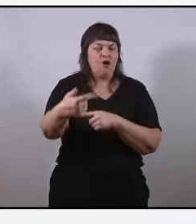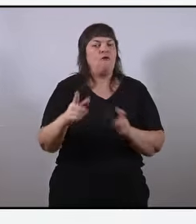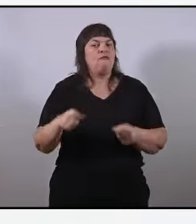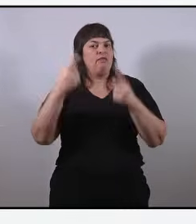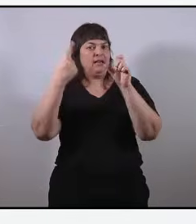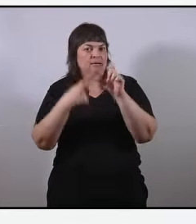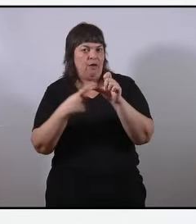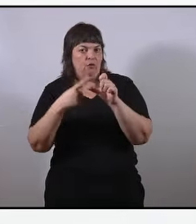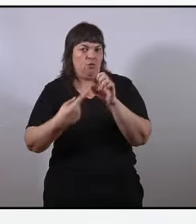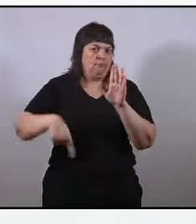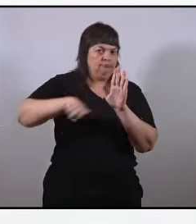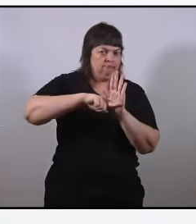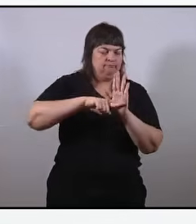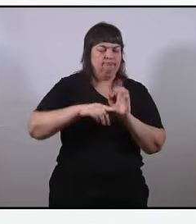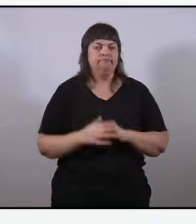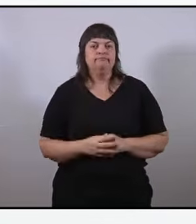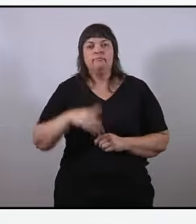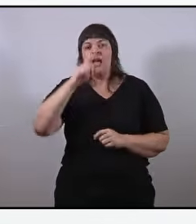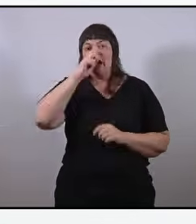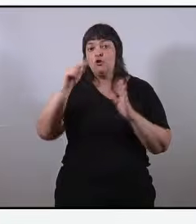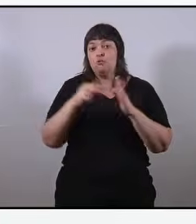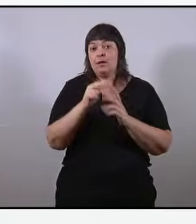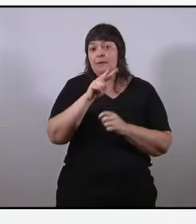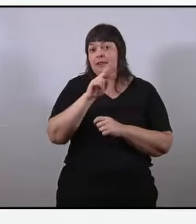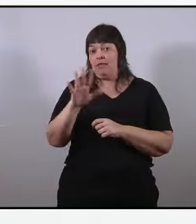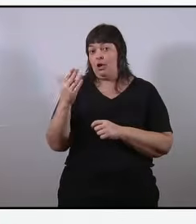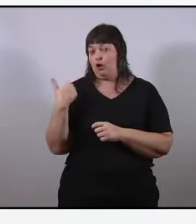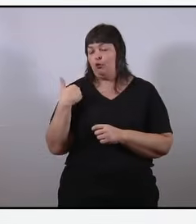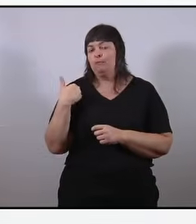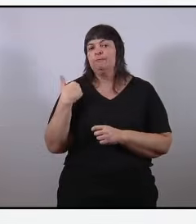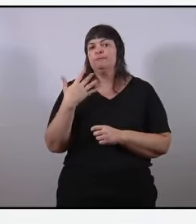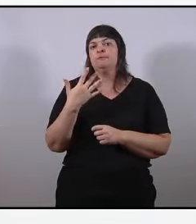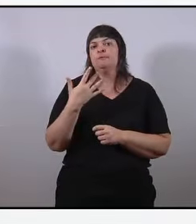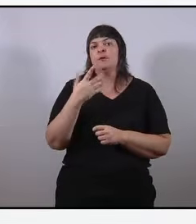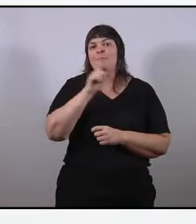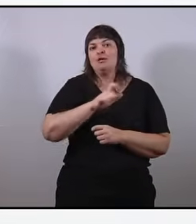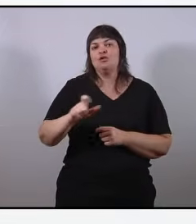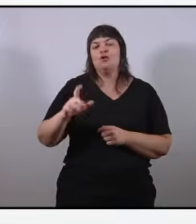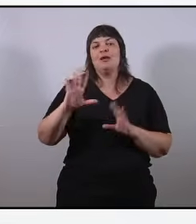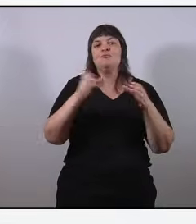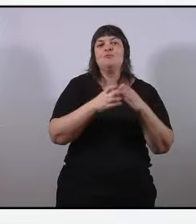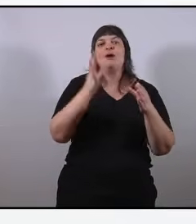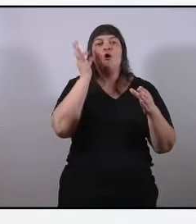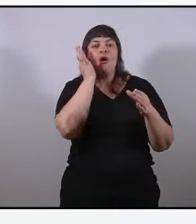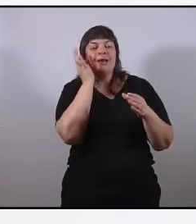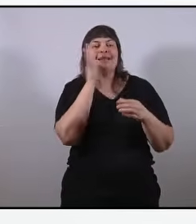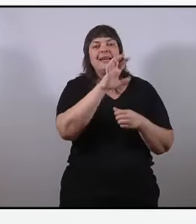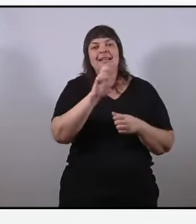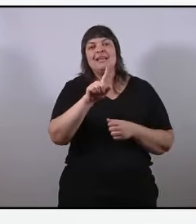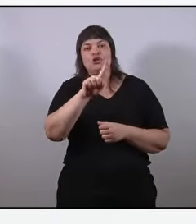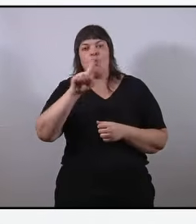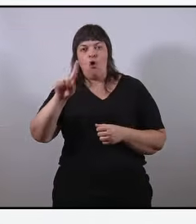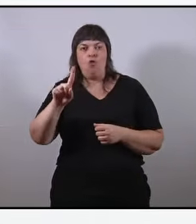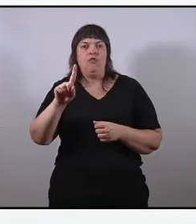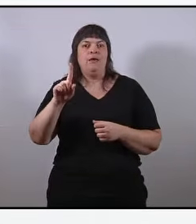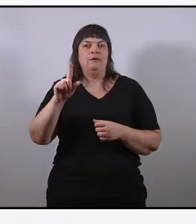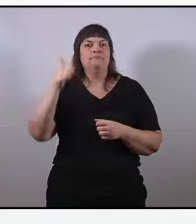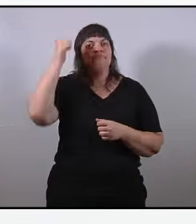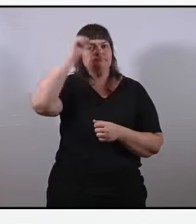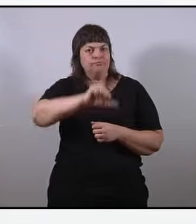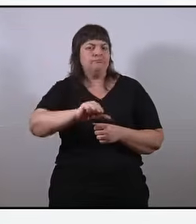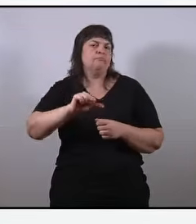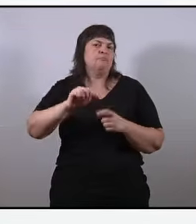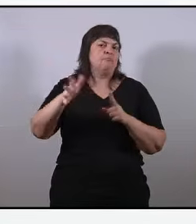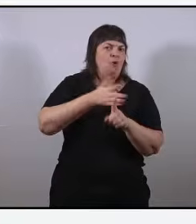Extremadura. En 2025 han sido 511 las mujeres víctimas de violencia machista las